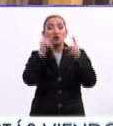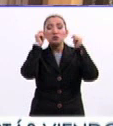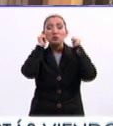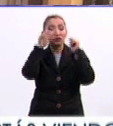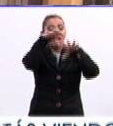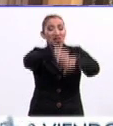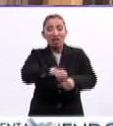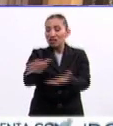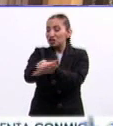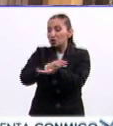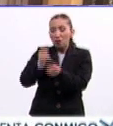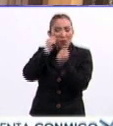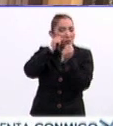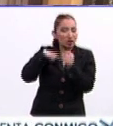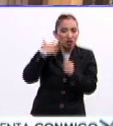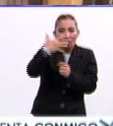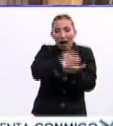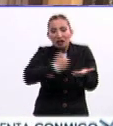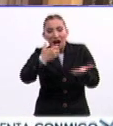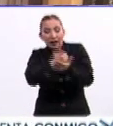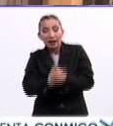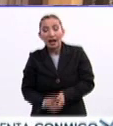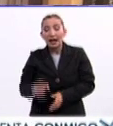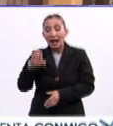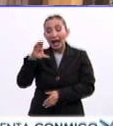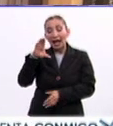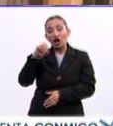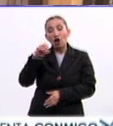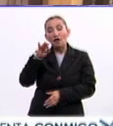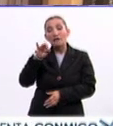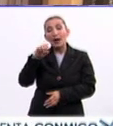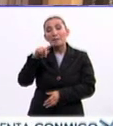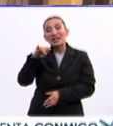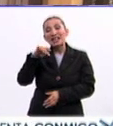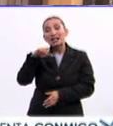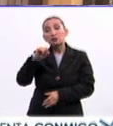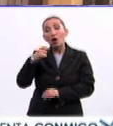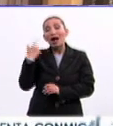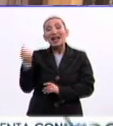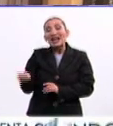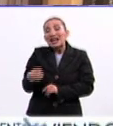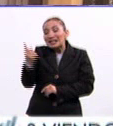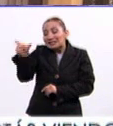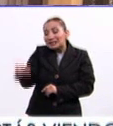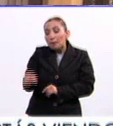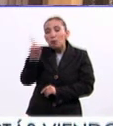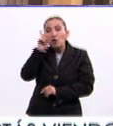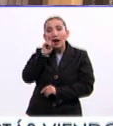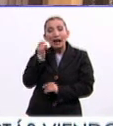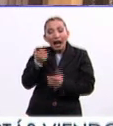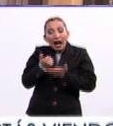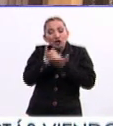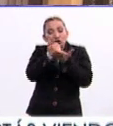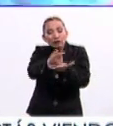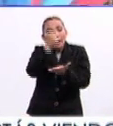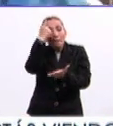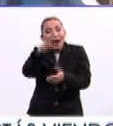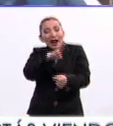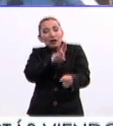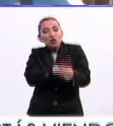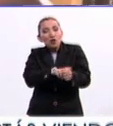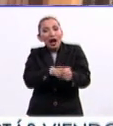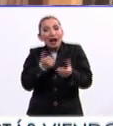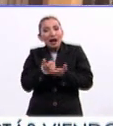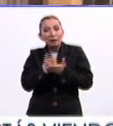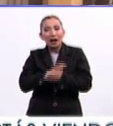En cambio, el ecofeminismo habla sobre el poder creador de la mujer y de la naturaleza.